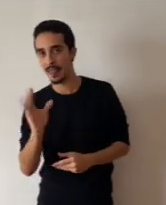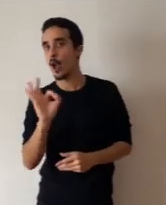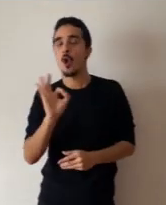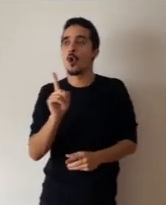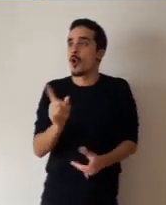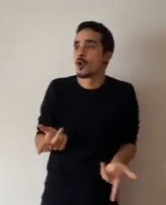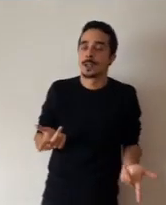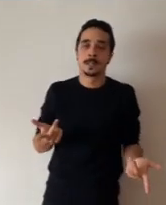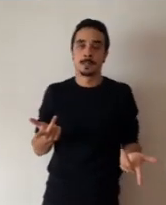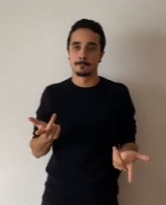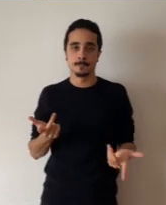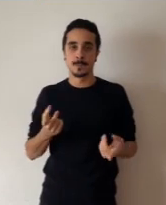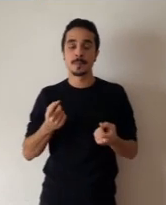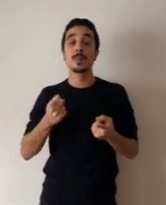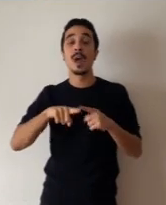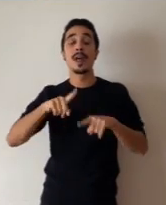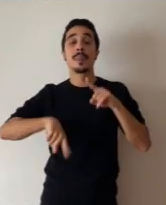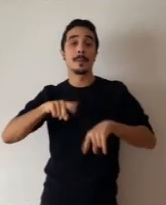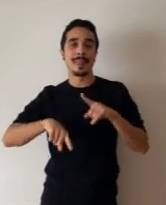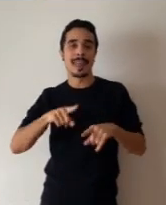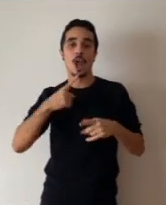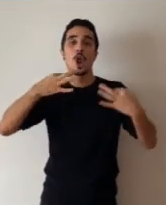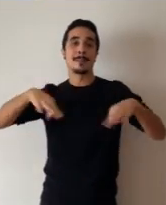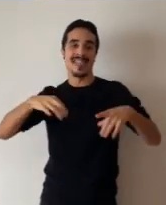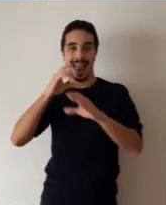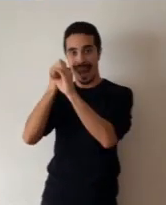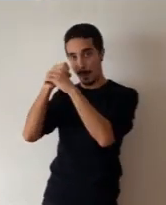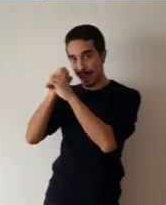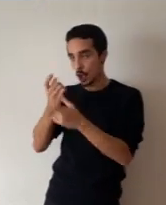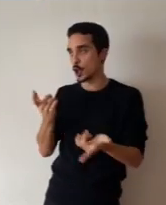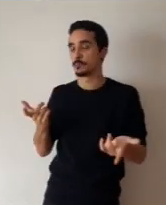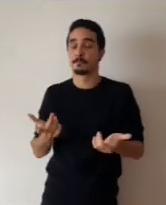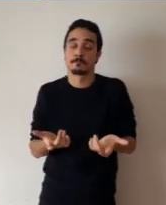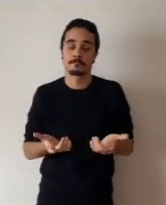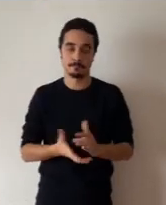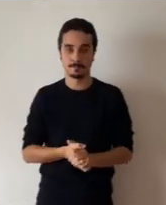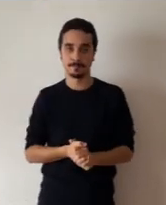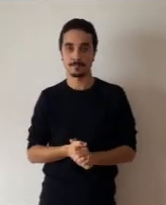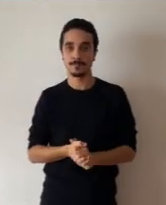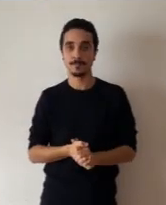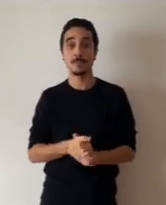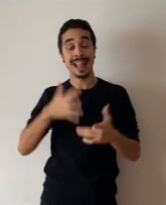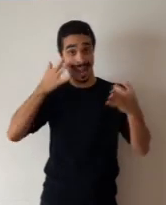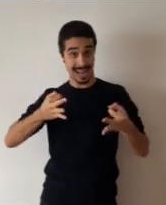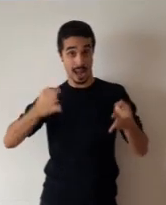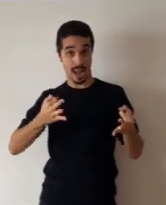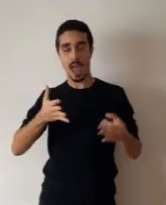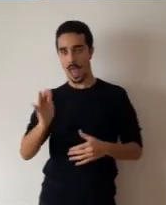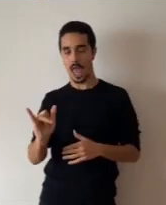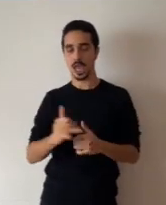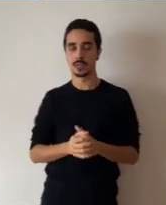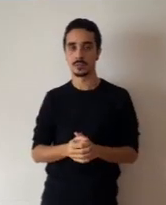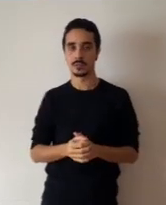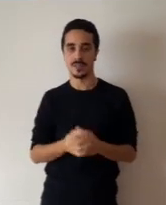mejor no lo es tanto, y el nivel, el rango de normalidad que tenemos del laboratorio también influye algo. Pero bueno, la